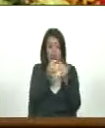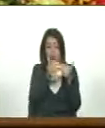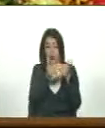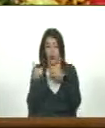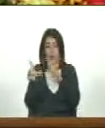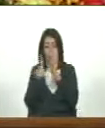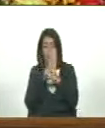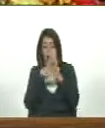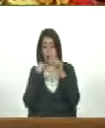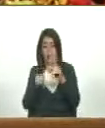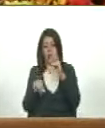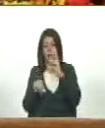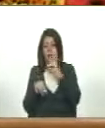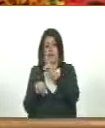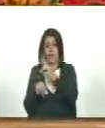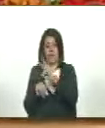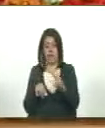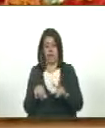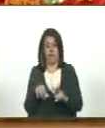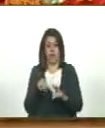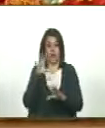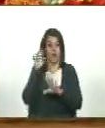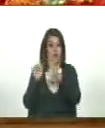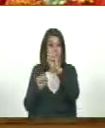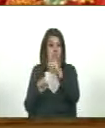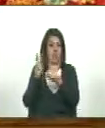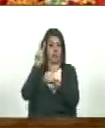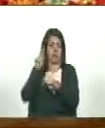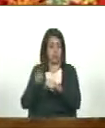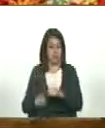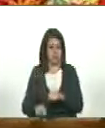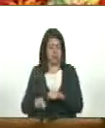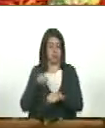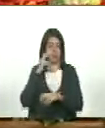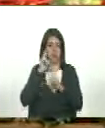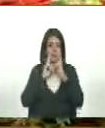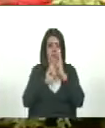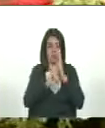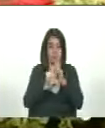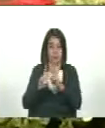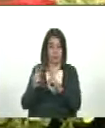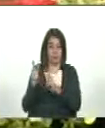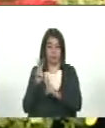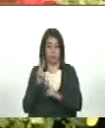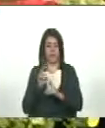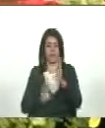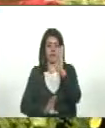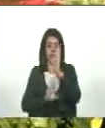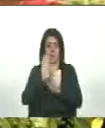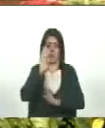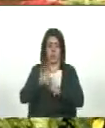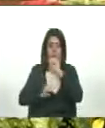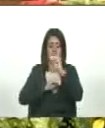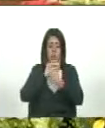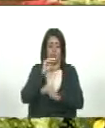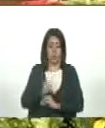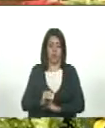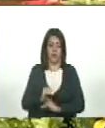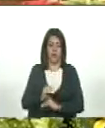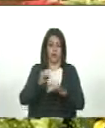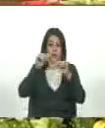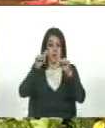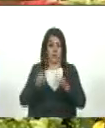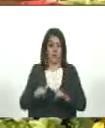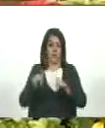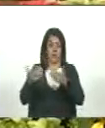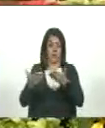legal. Lo hemos notado en las compras del día a día, lo hemos visto. Es un avance que ha venido y es por eso que nos